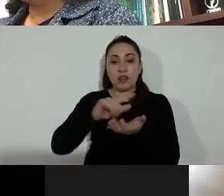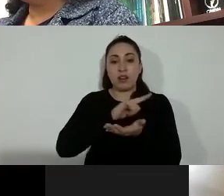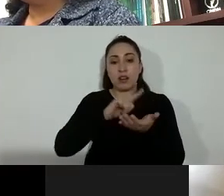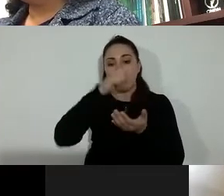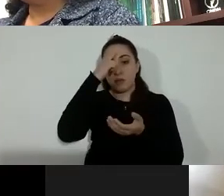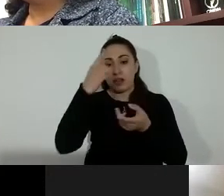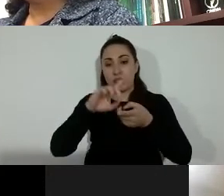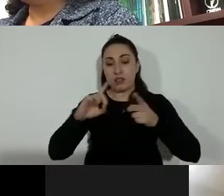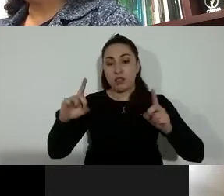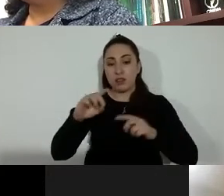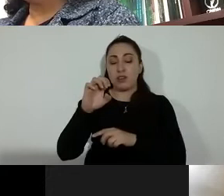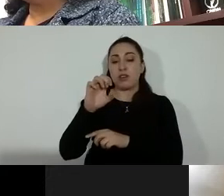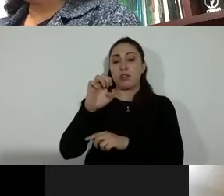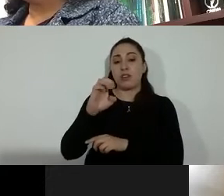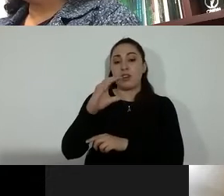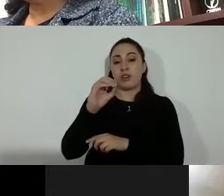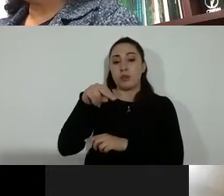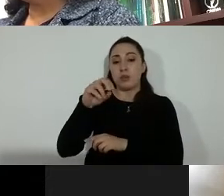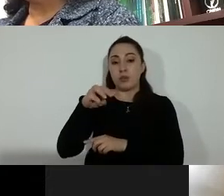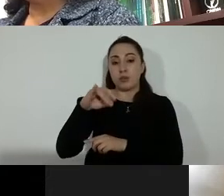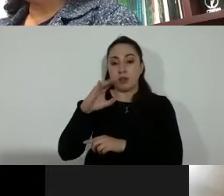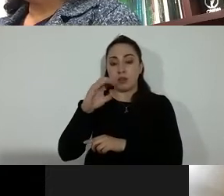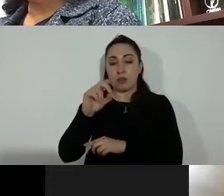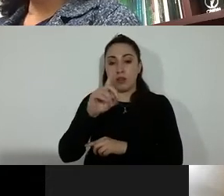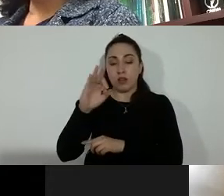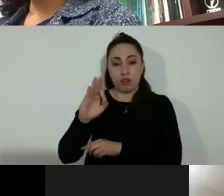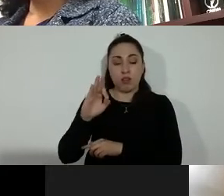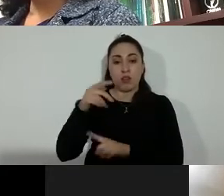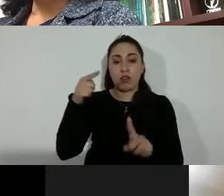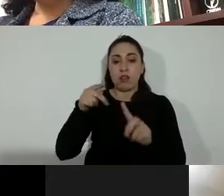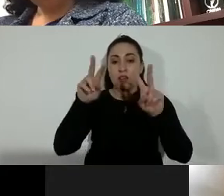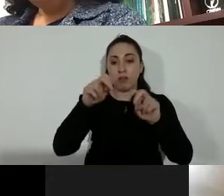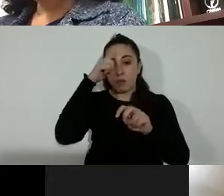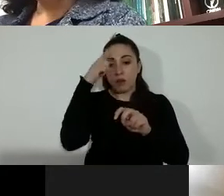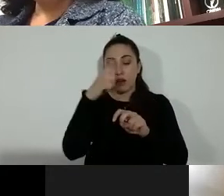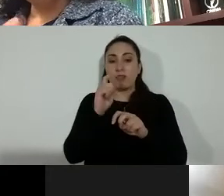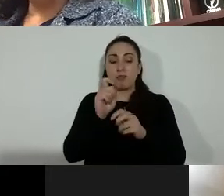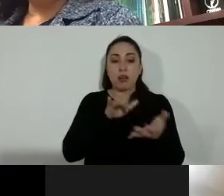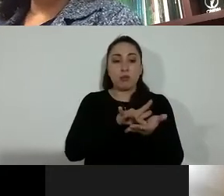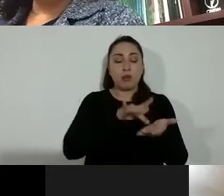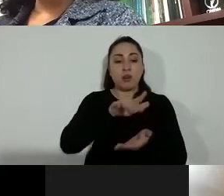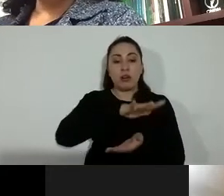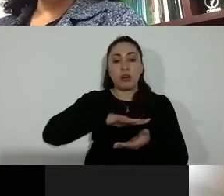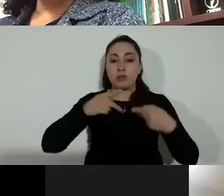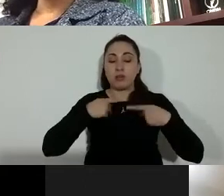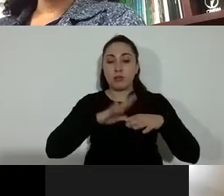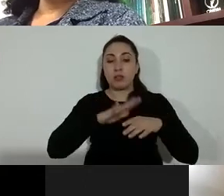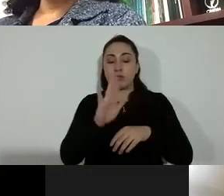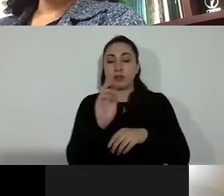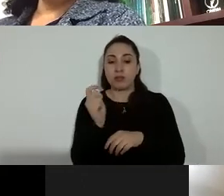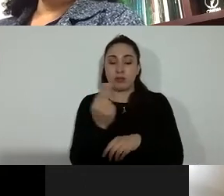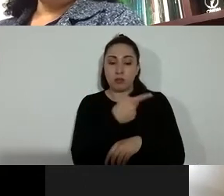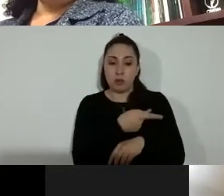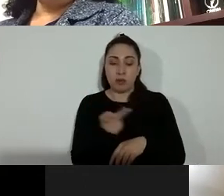Desarrollo Económico del Distrito Federal en materia de economía social y solidaria, suscrita por